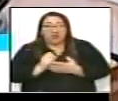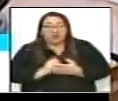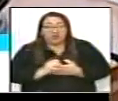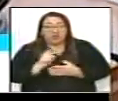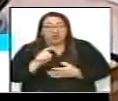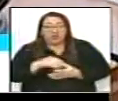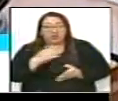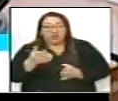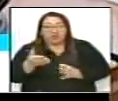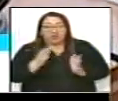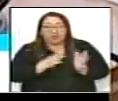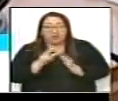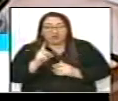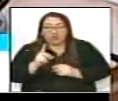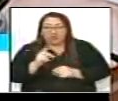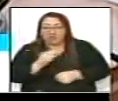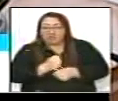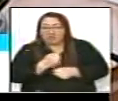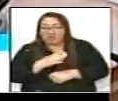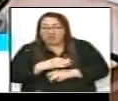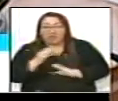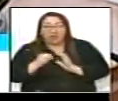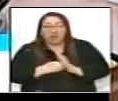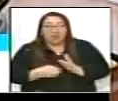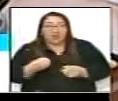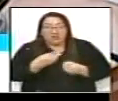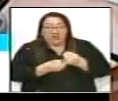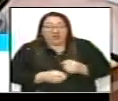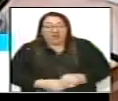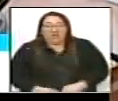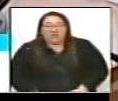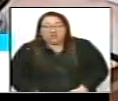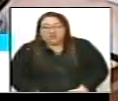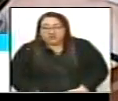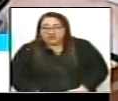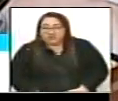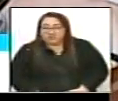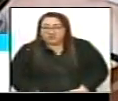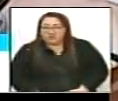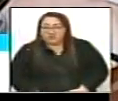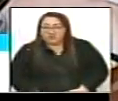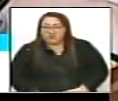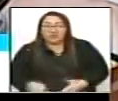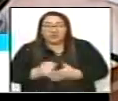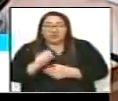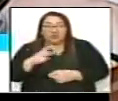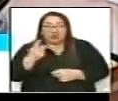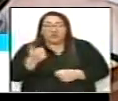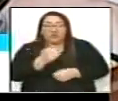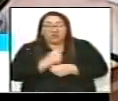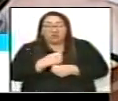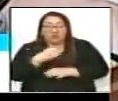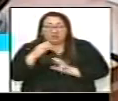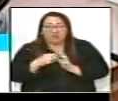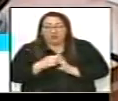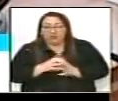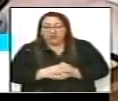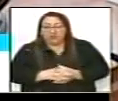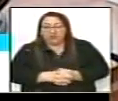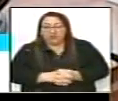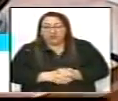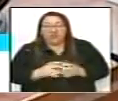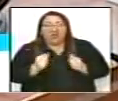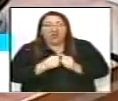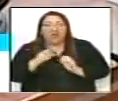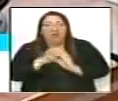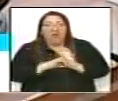contrato para de la fase 1, de las obras que son aportadas con el Estado, y el contrato 2 para las obras ejecutadas con fondos